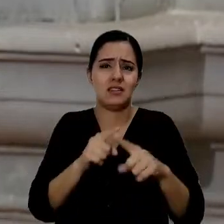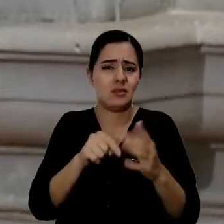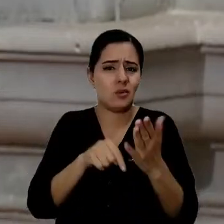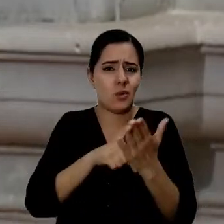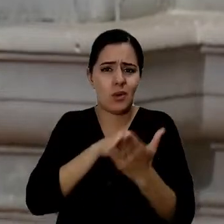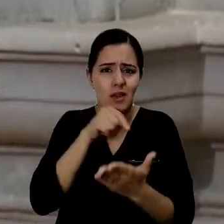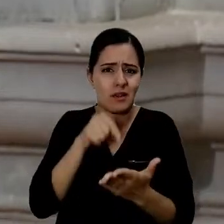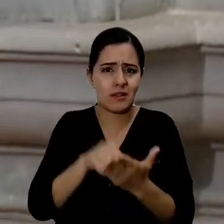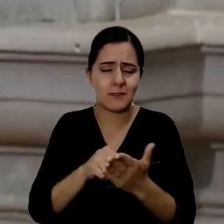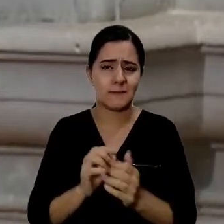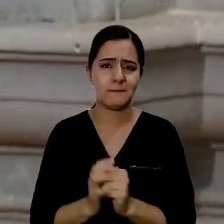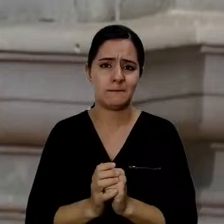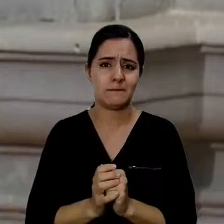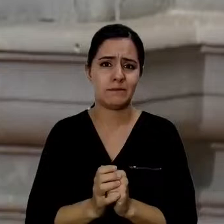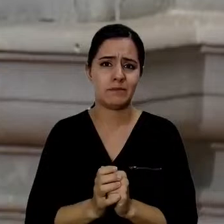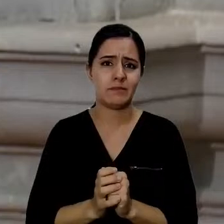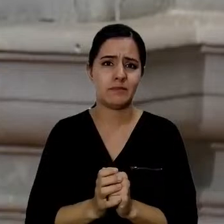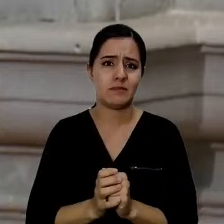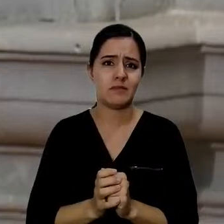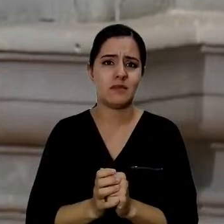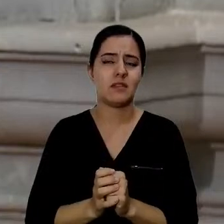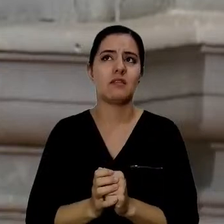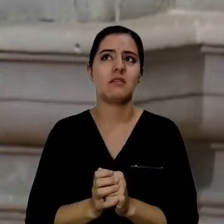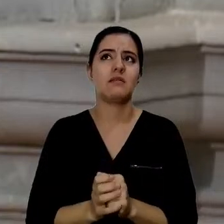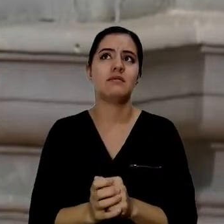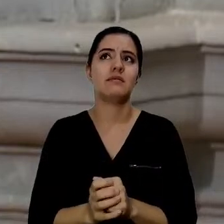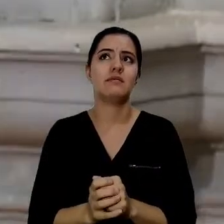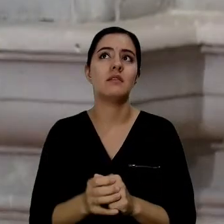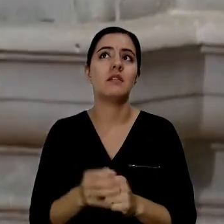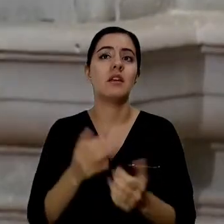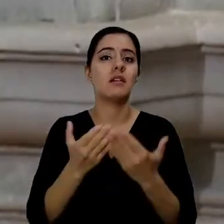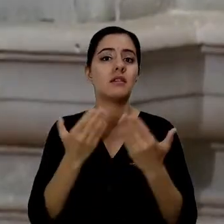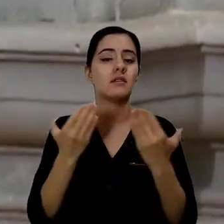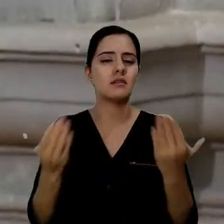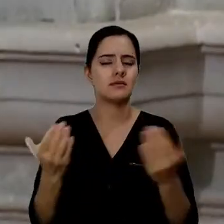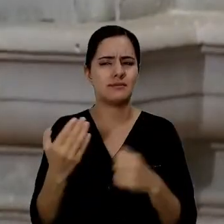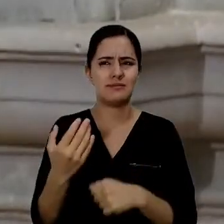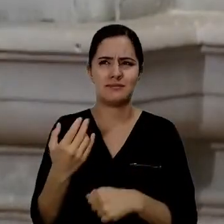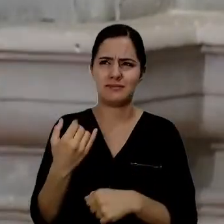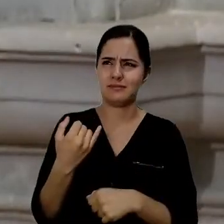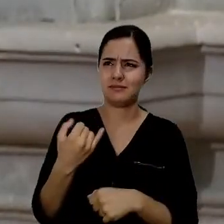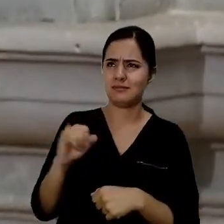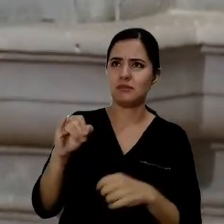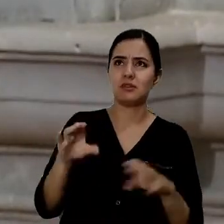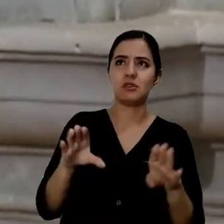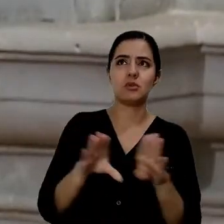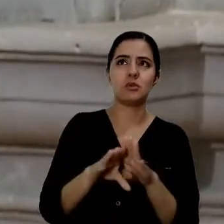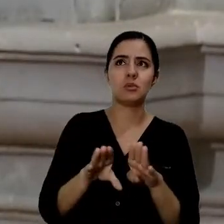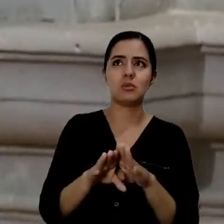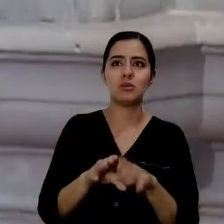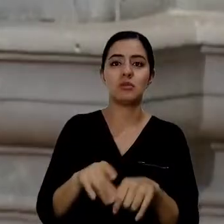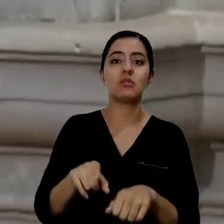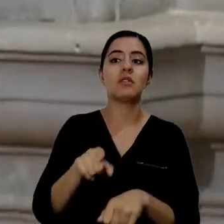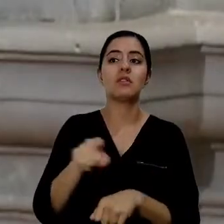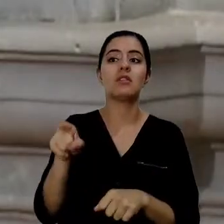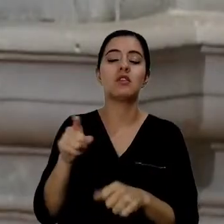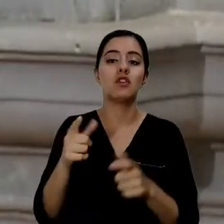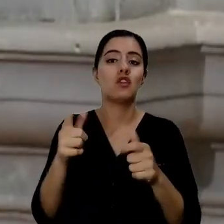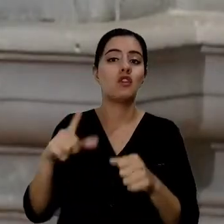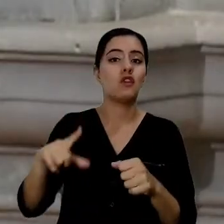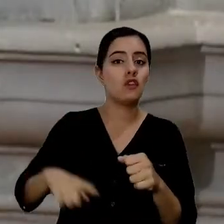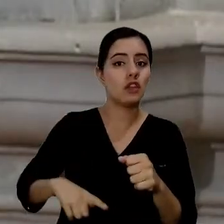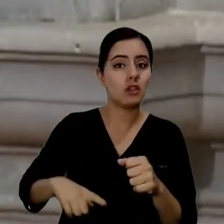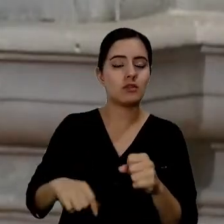Lo más increíble es que un gobierno de izquierda